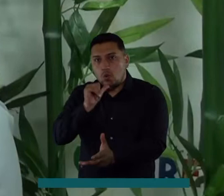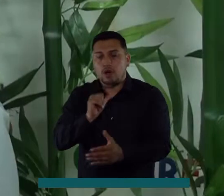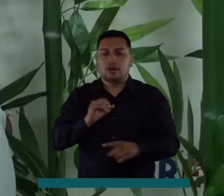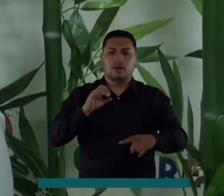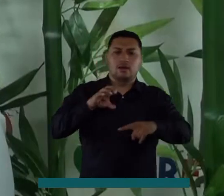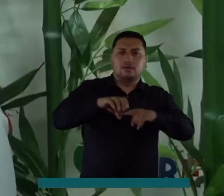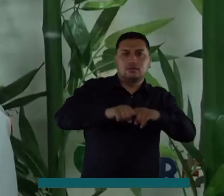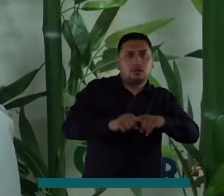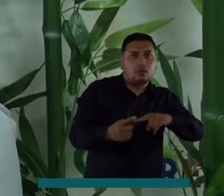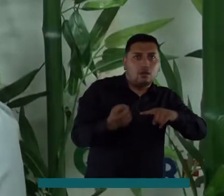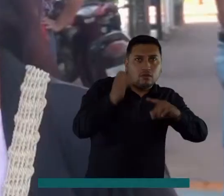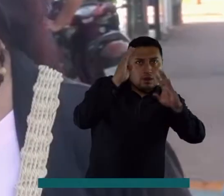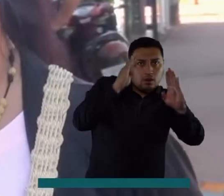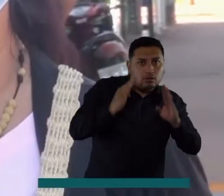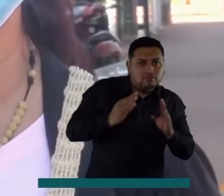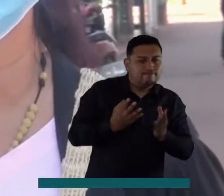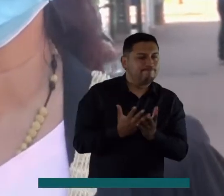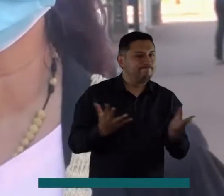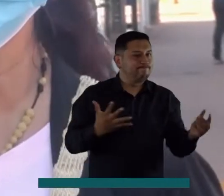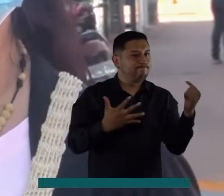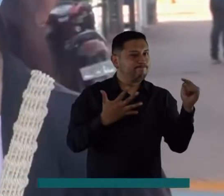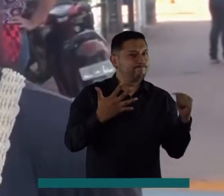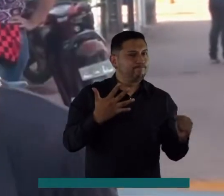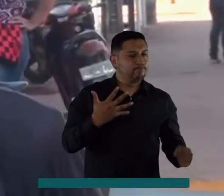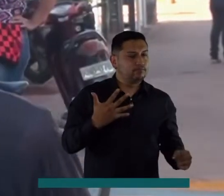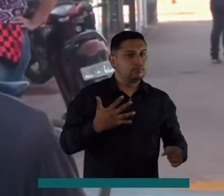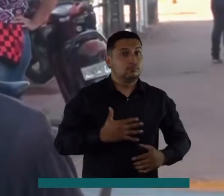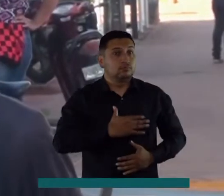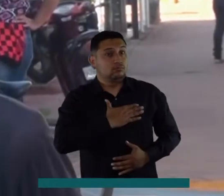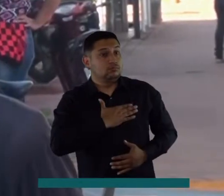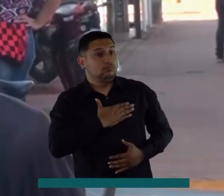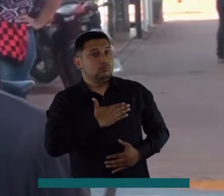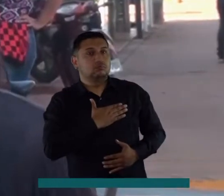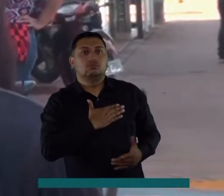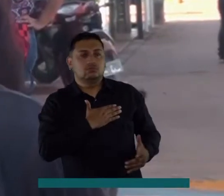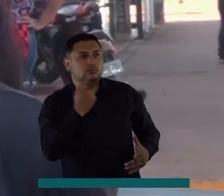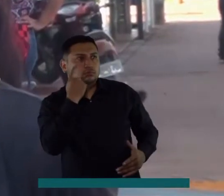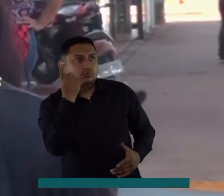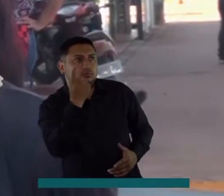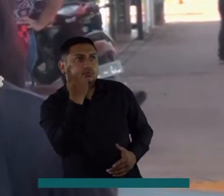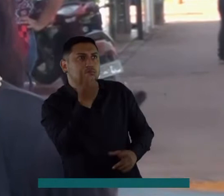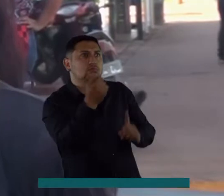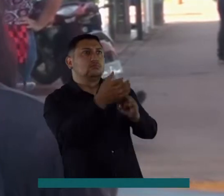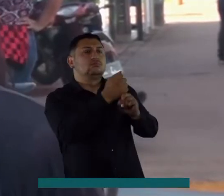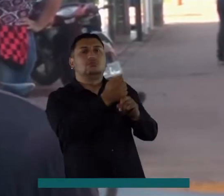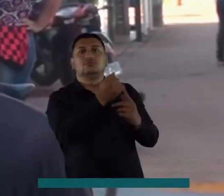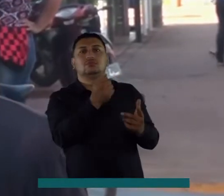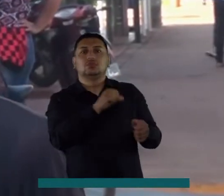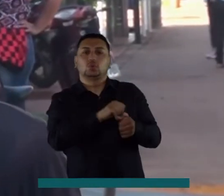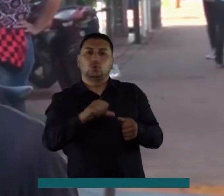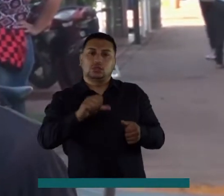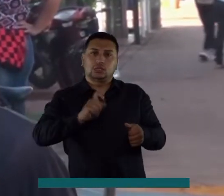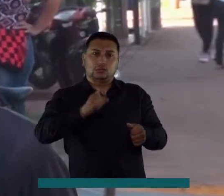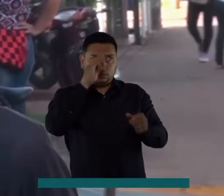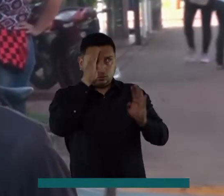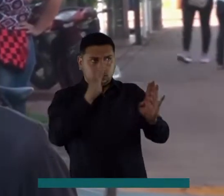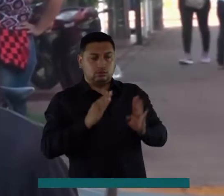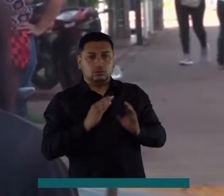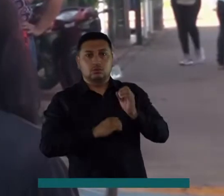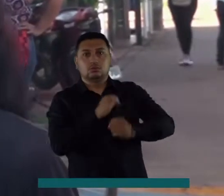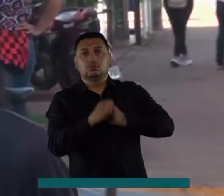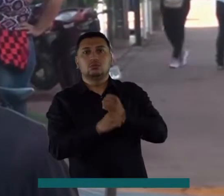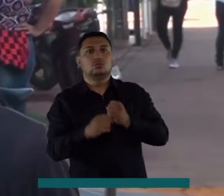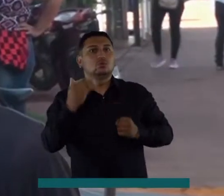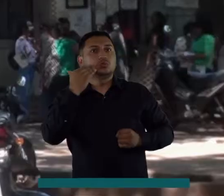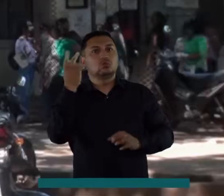remisiones, citas médicas y demás. Yo personalmente ando detrás de una cirugía que tienen desde el 2017 y esta es la hora